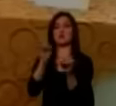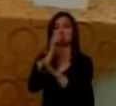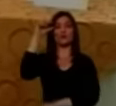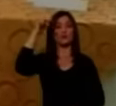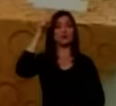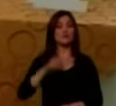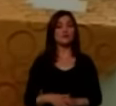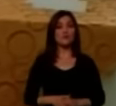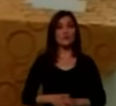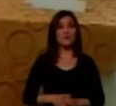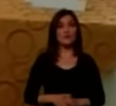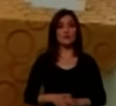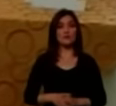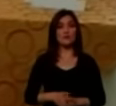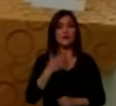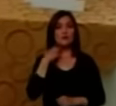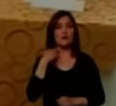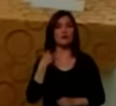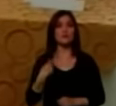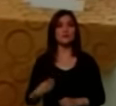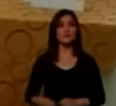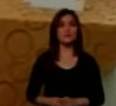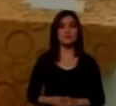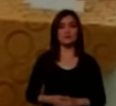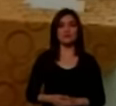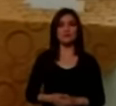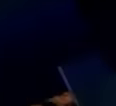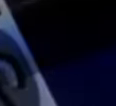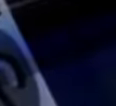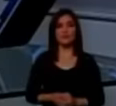gobierno. Luis Antonio Ruiz, 24 horas.